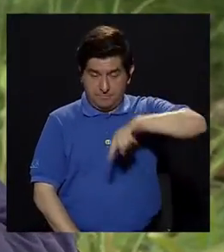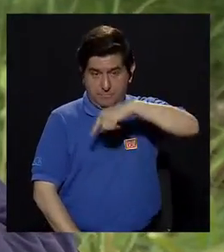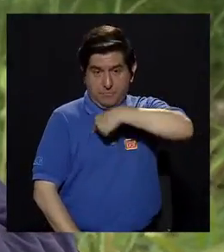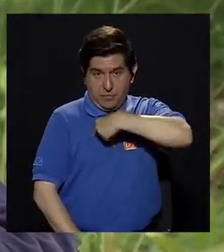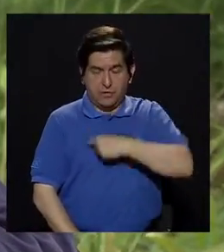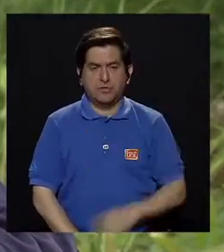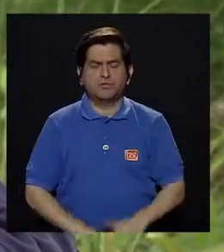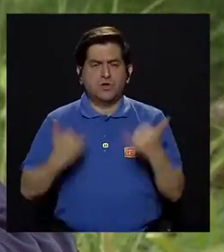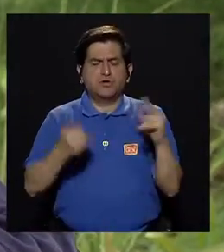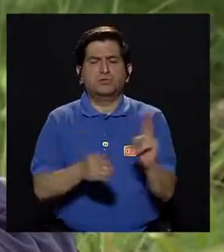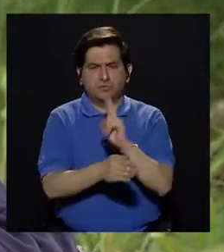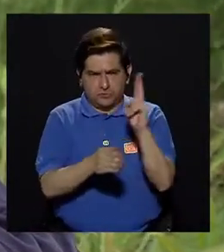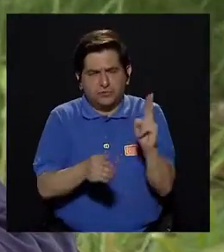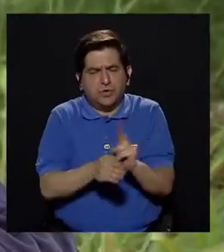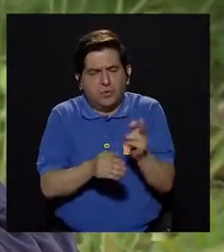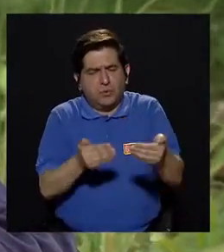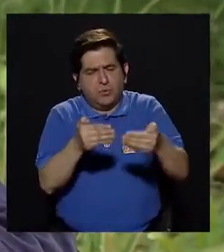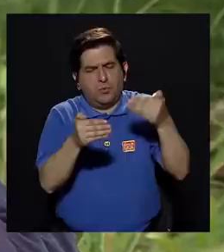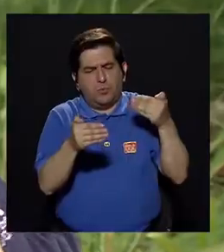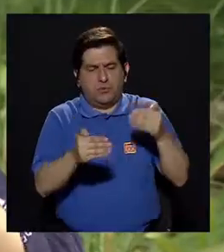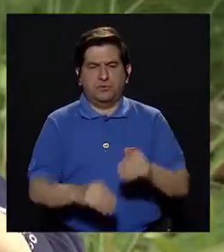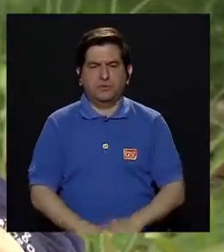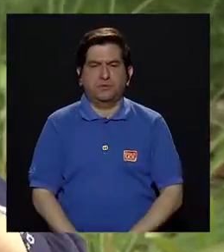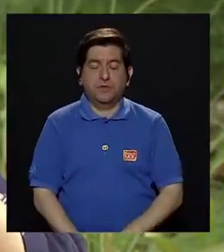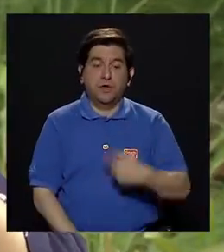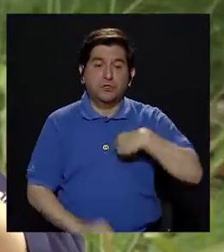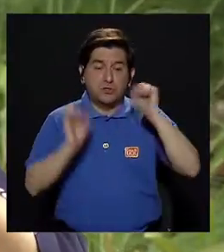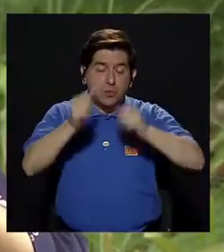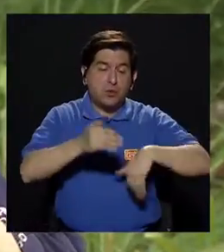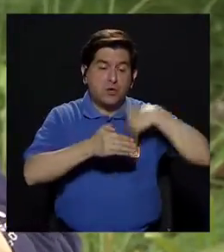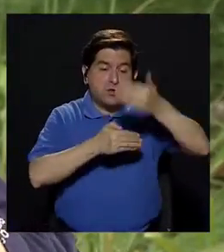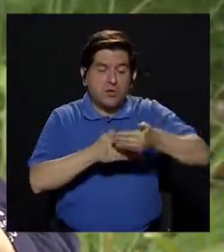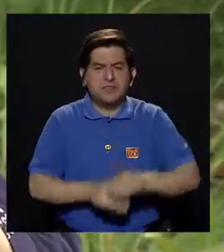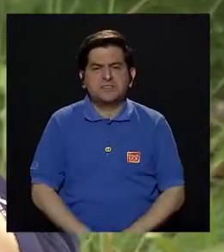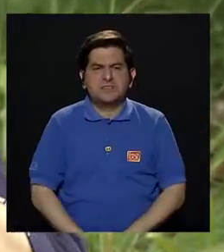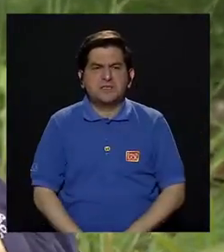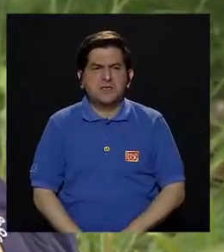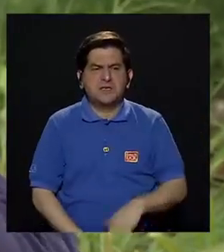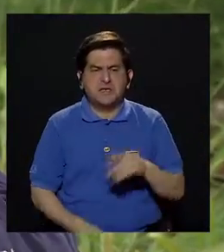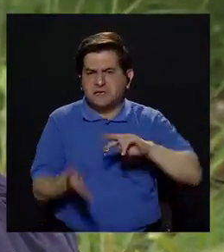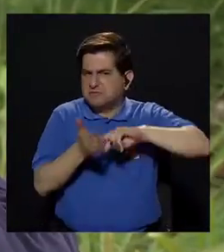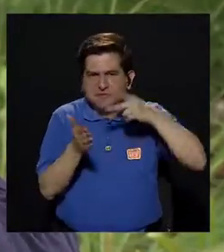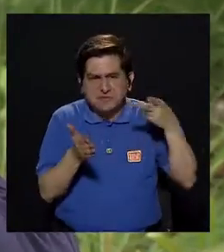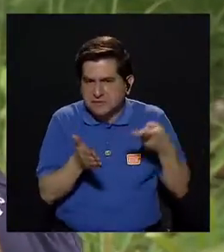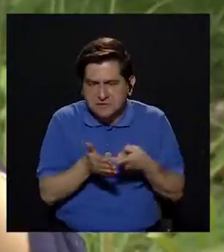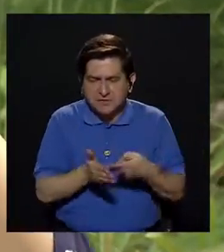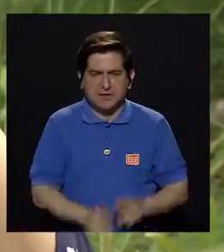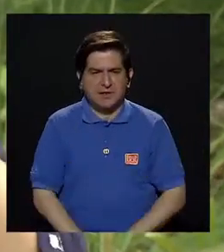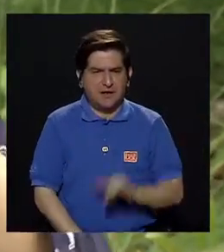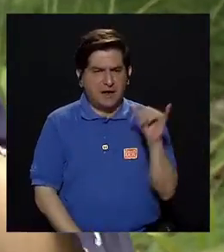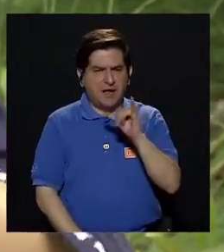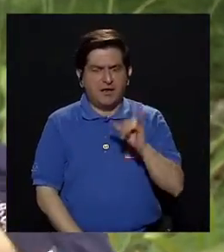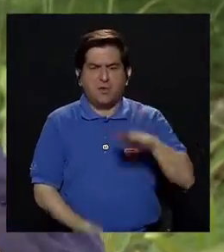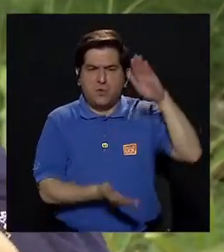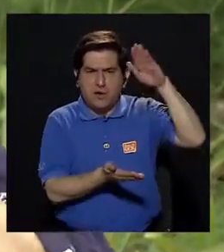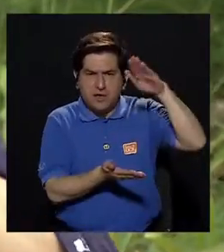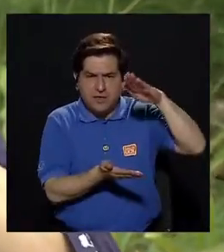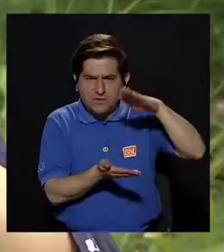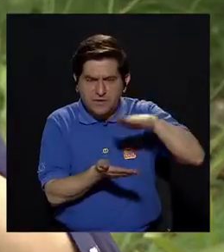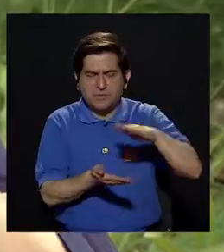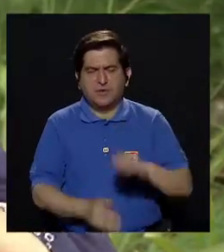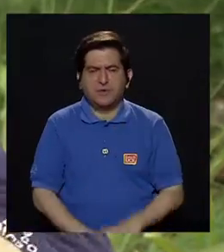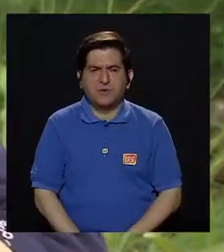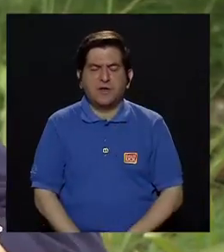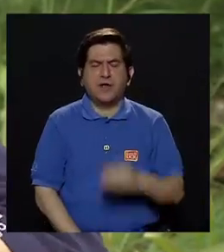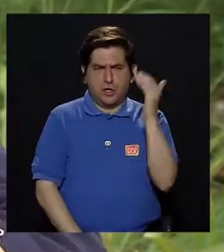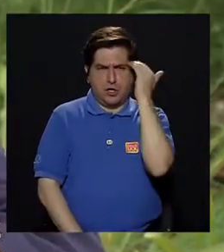nosotros hemos utilizado, ¿verdad? Que luego, bueno, puedo decir más o menos en qué se trata, ¿verdad? Ajá. Para que también se disminuya la ansiedad y